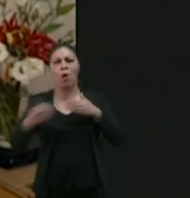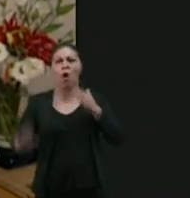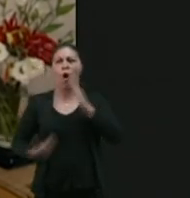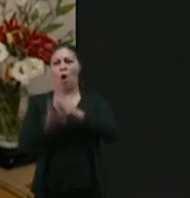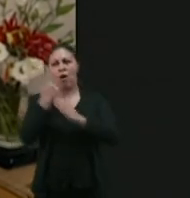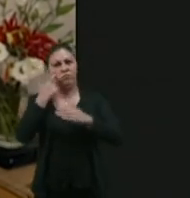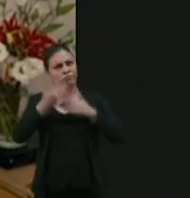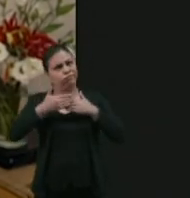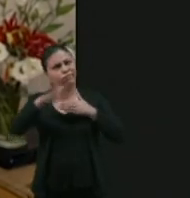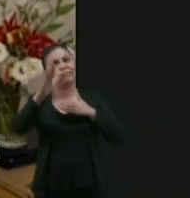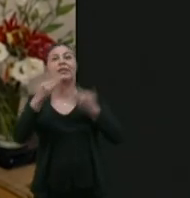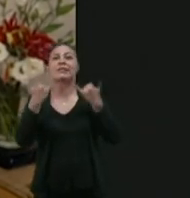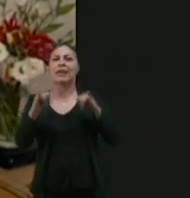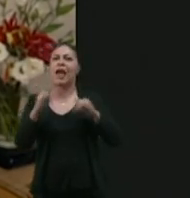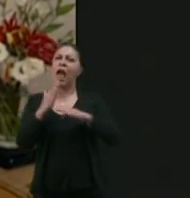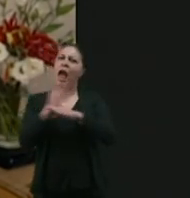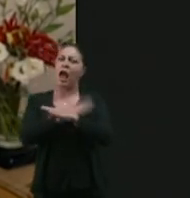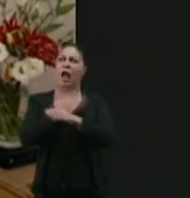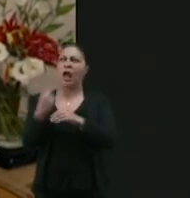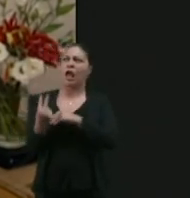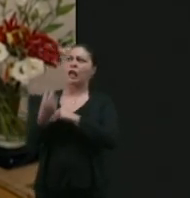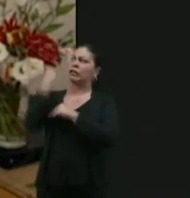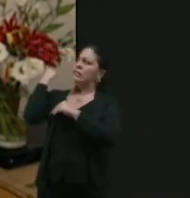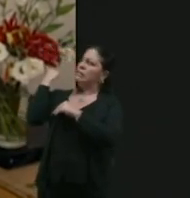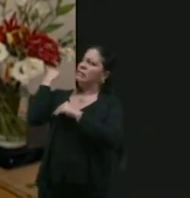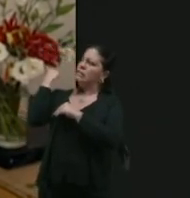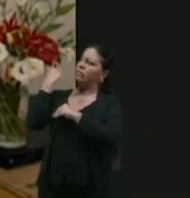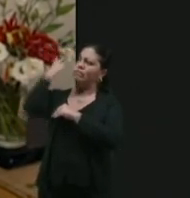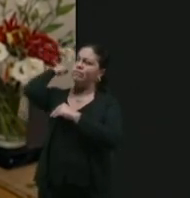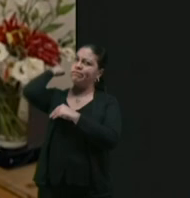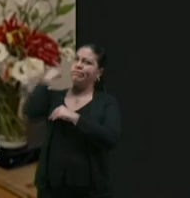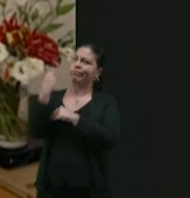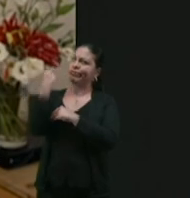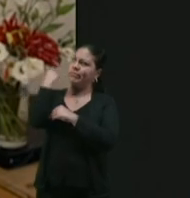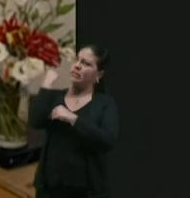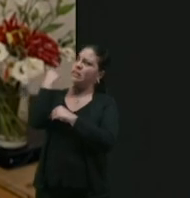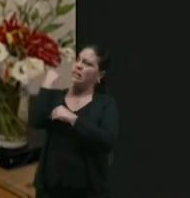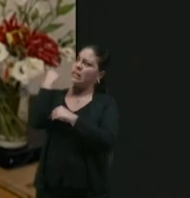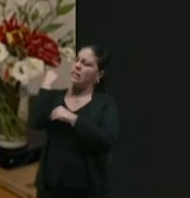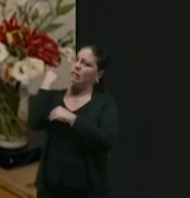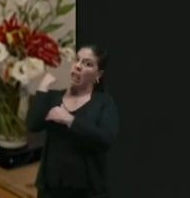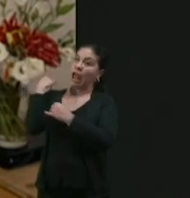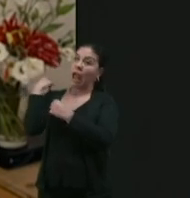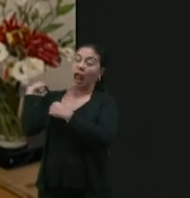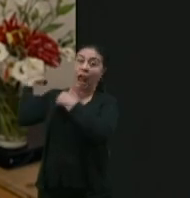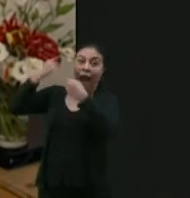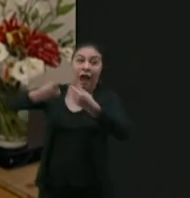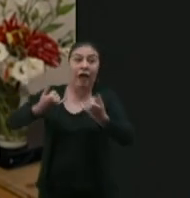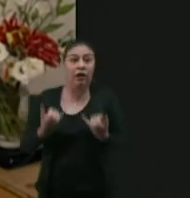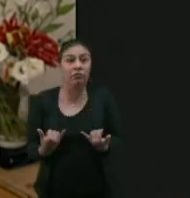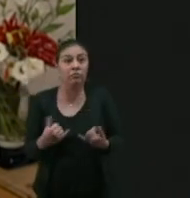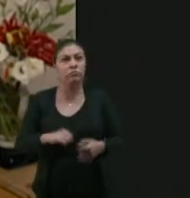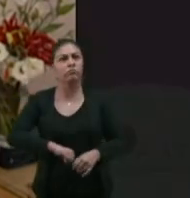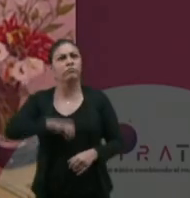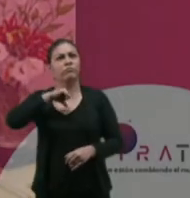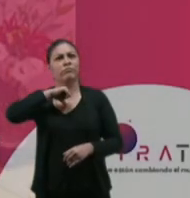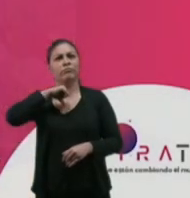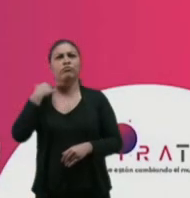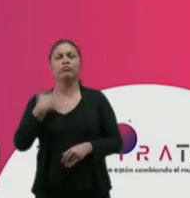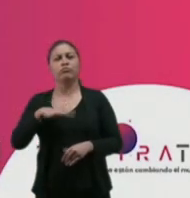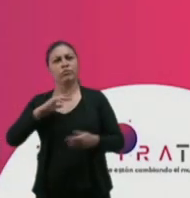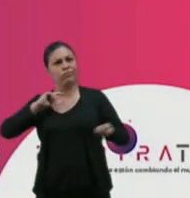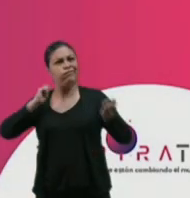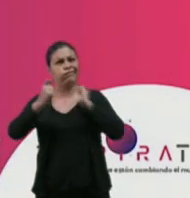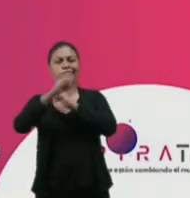cuando miramos nuestro pasado, nos estaríamos muy orgullosos de cambiar la trayectoria de Colombia y Latinoamérica en ese sentido.